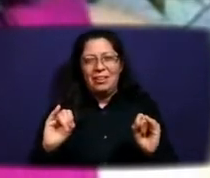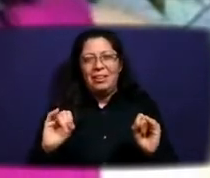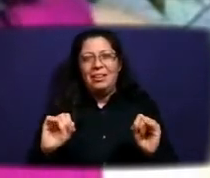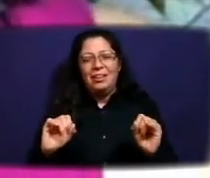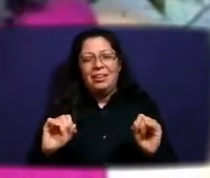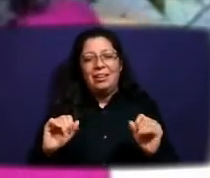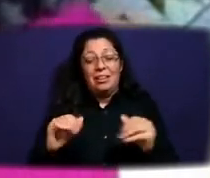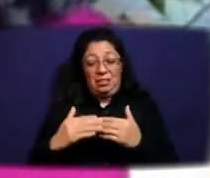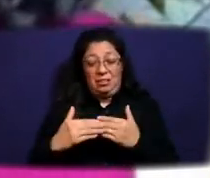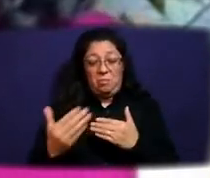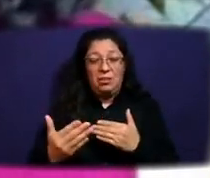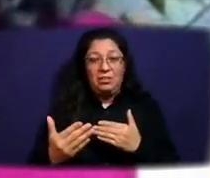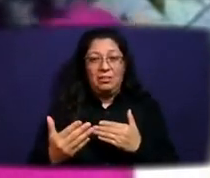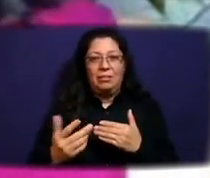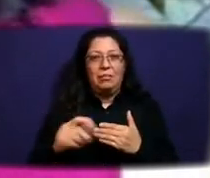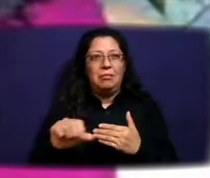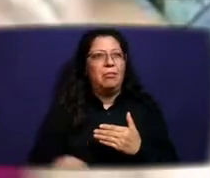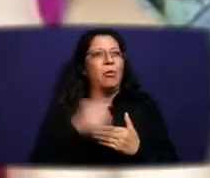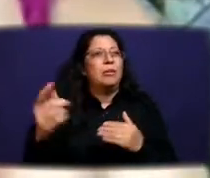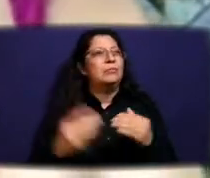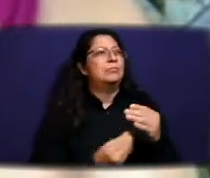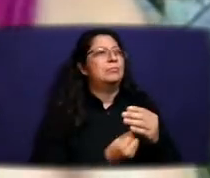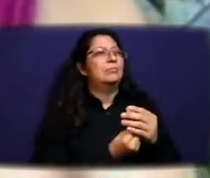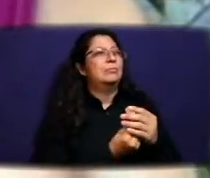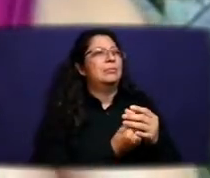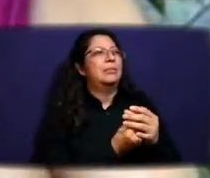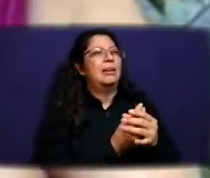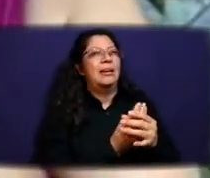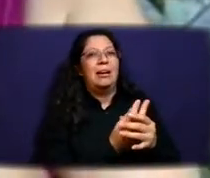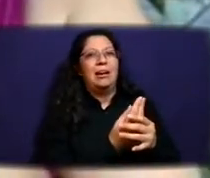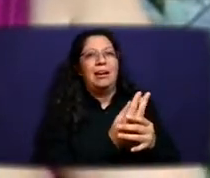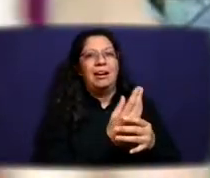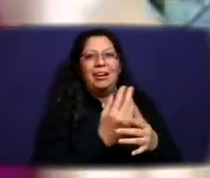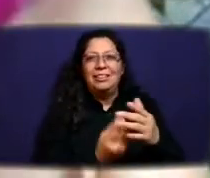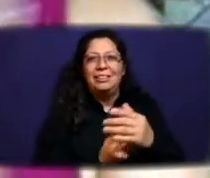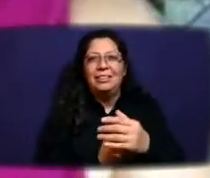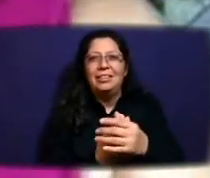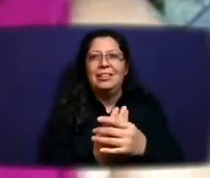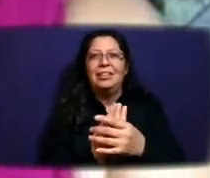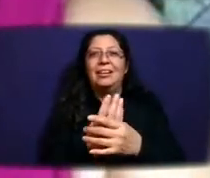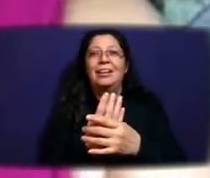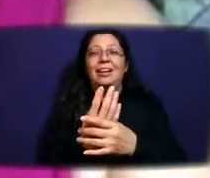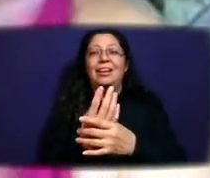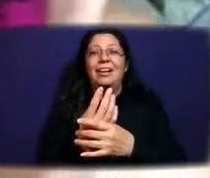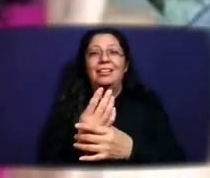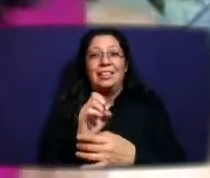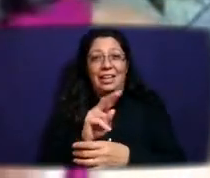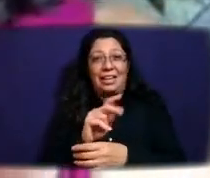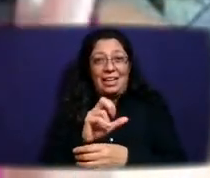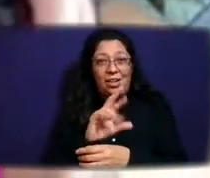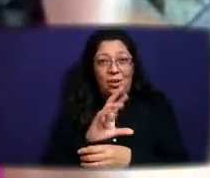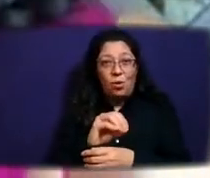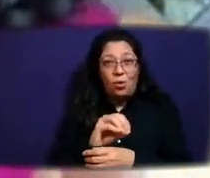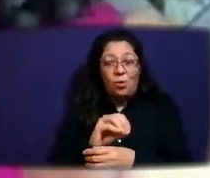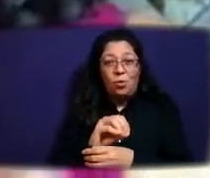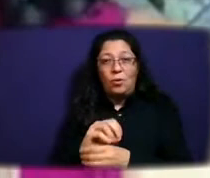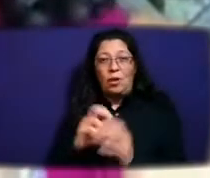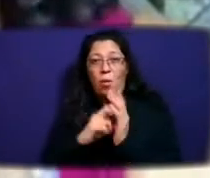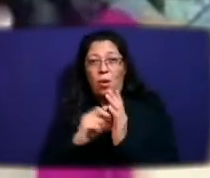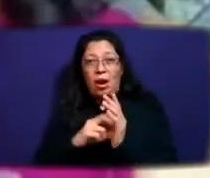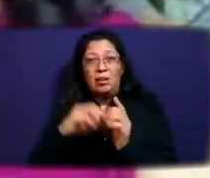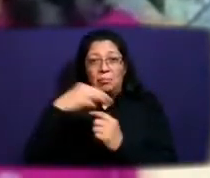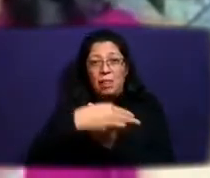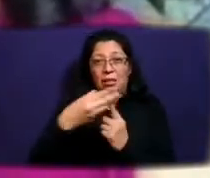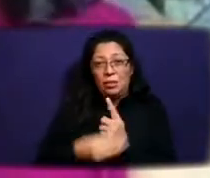Después, las otras plantas crecieron también. En enero, aguacate, plátano